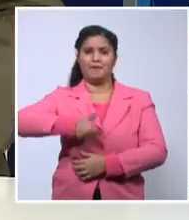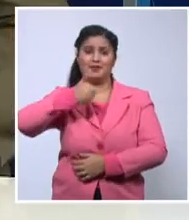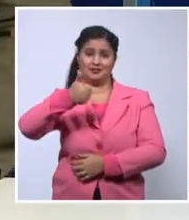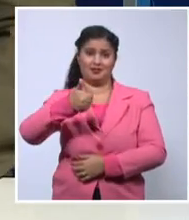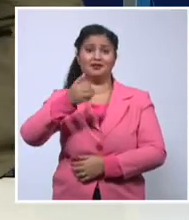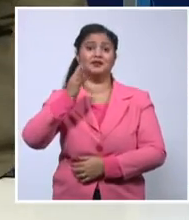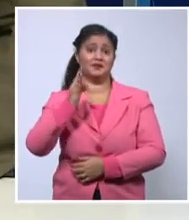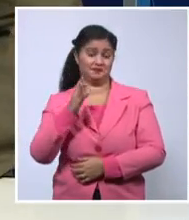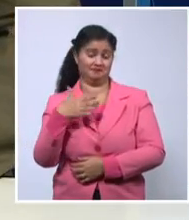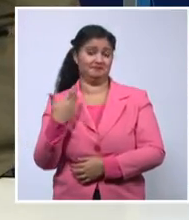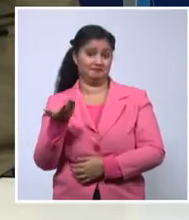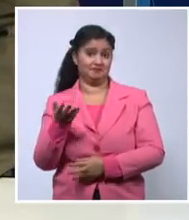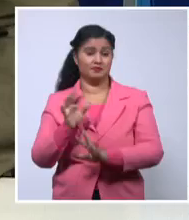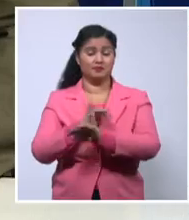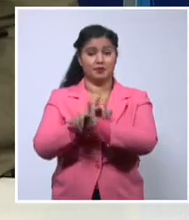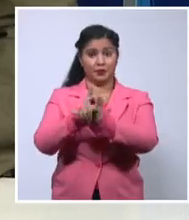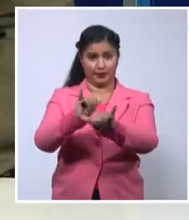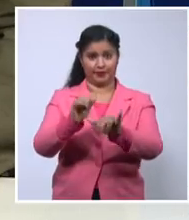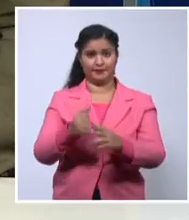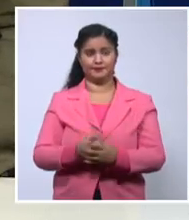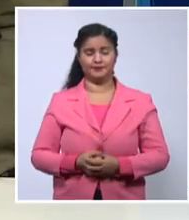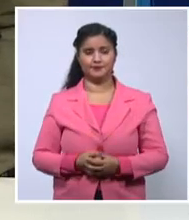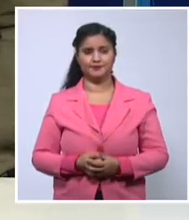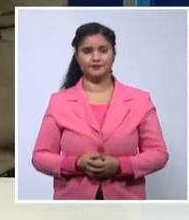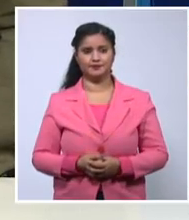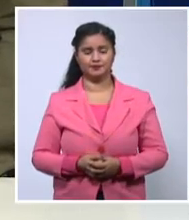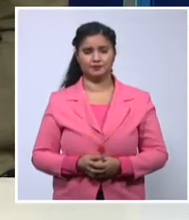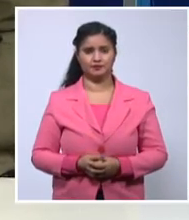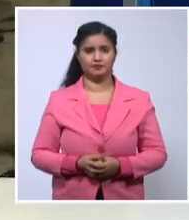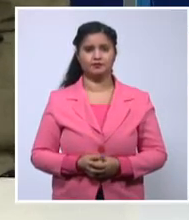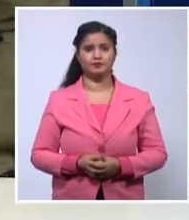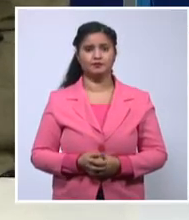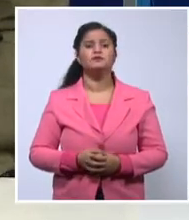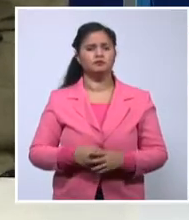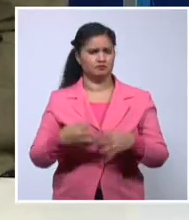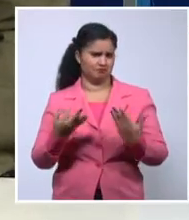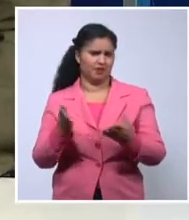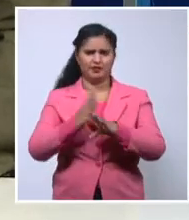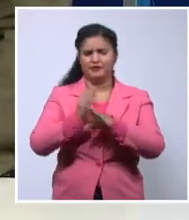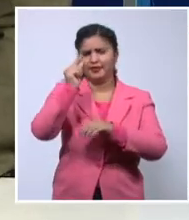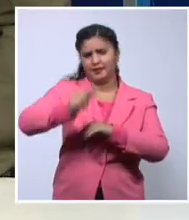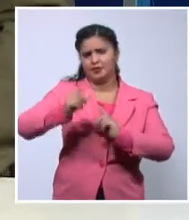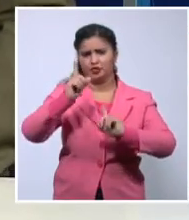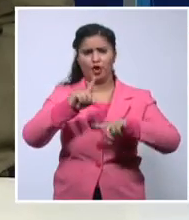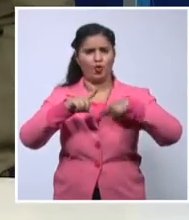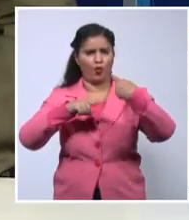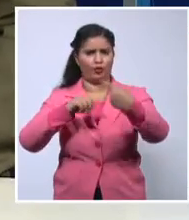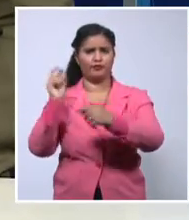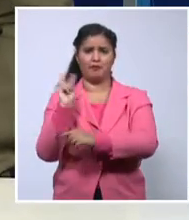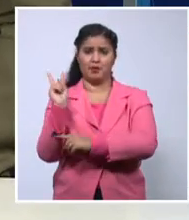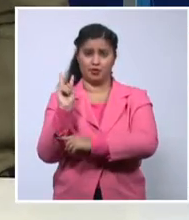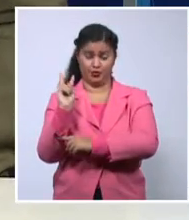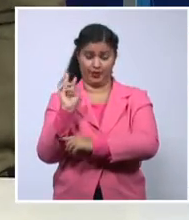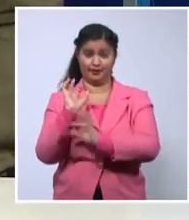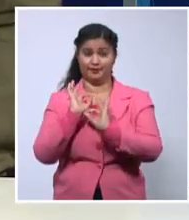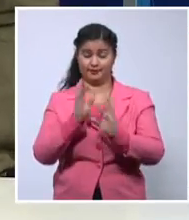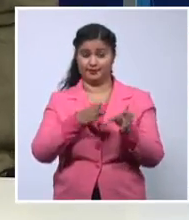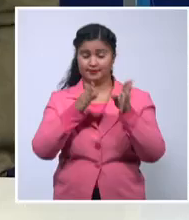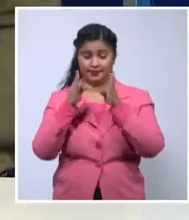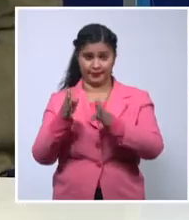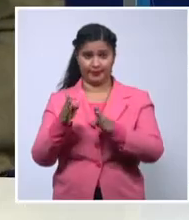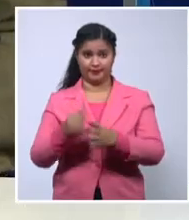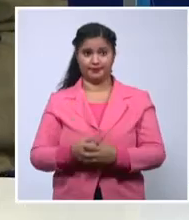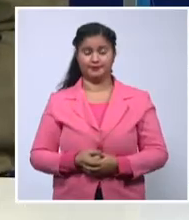Juan Guaidó como protagonista principal. Recordemos que en la nueva asamblea el todavía diputado quedará fuera junto a todo